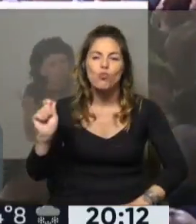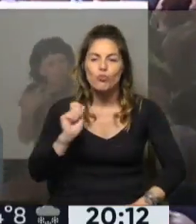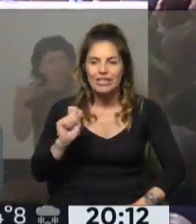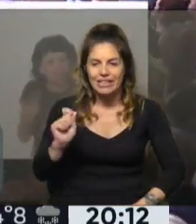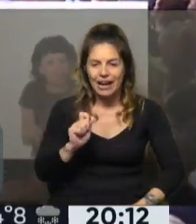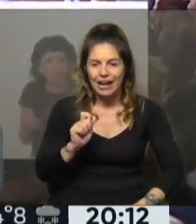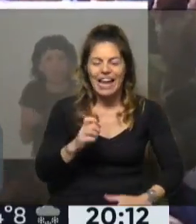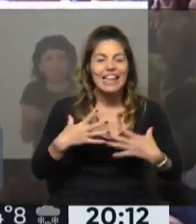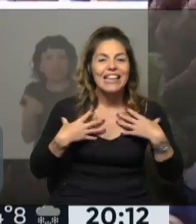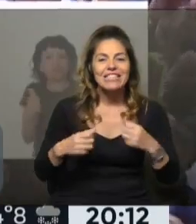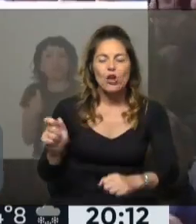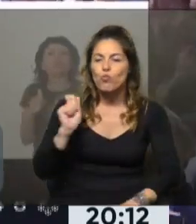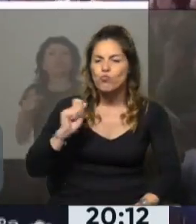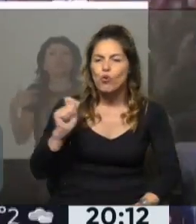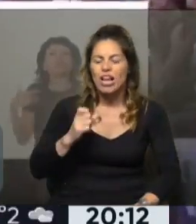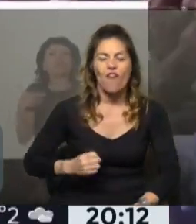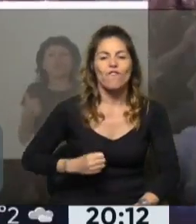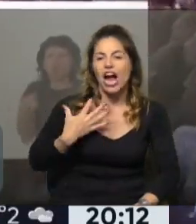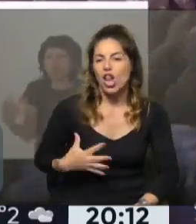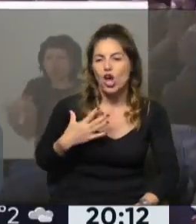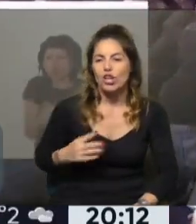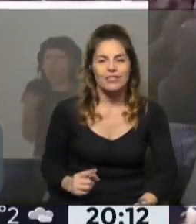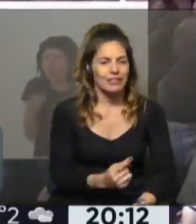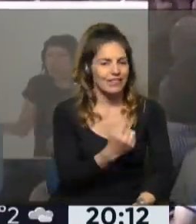y de la salud pública como valores